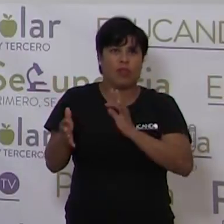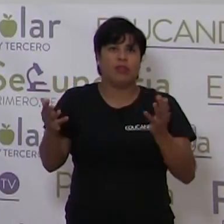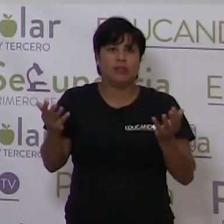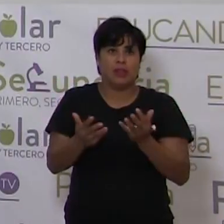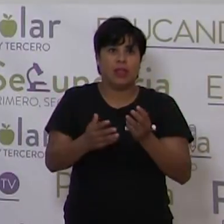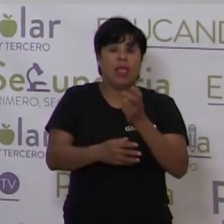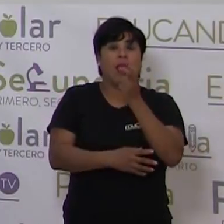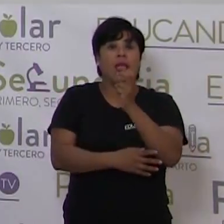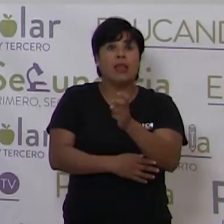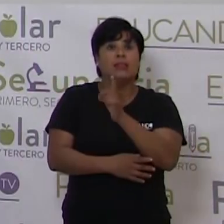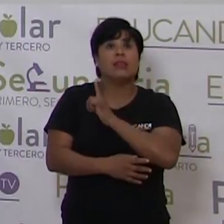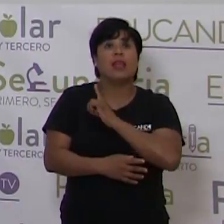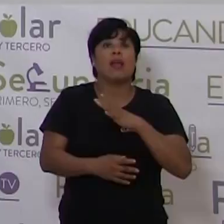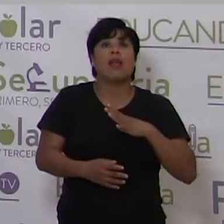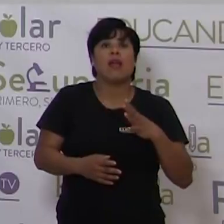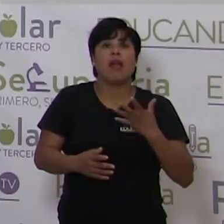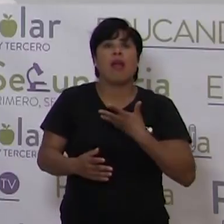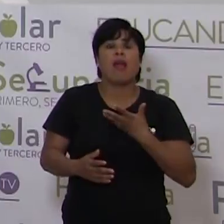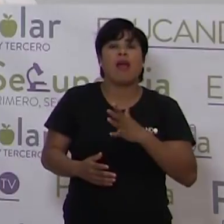Para esto existe